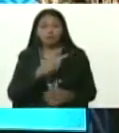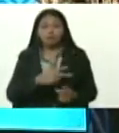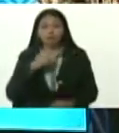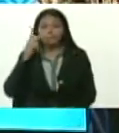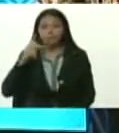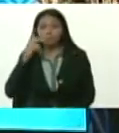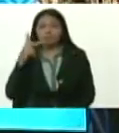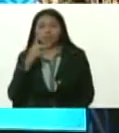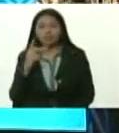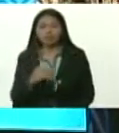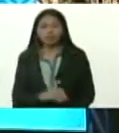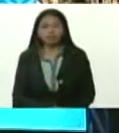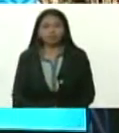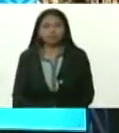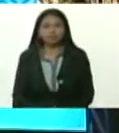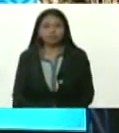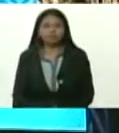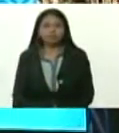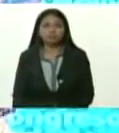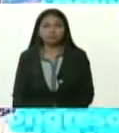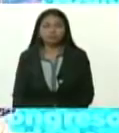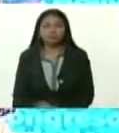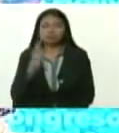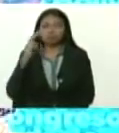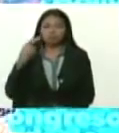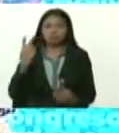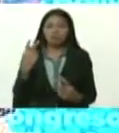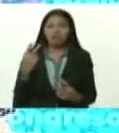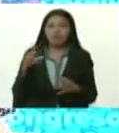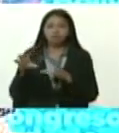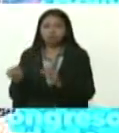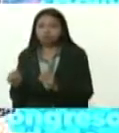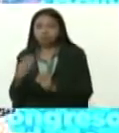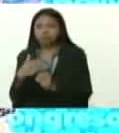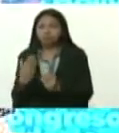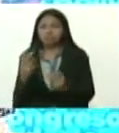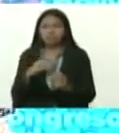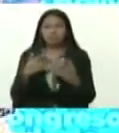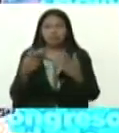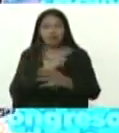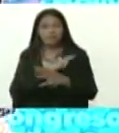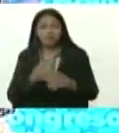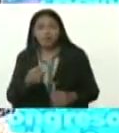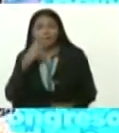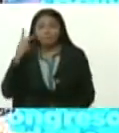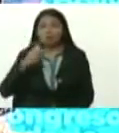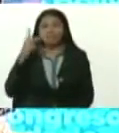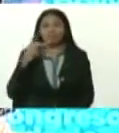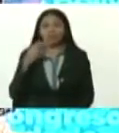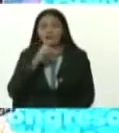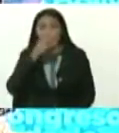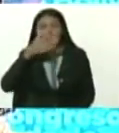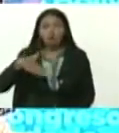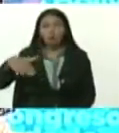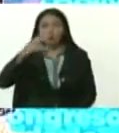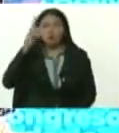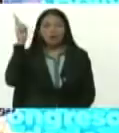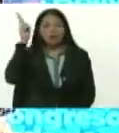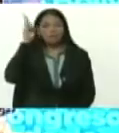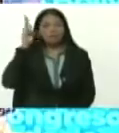compadre. Que lo oiga la oligarquía, para darle poder político a los pueblos